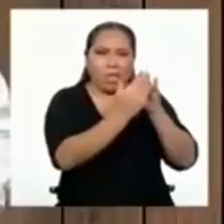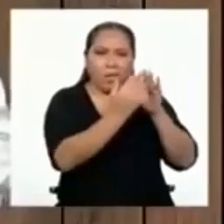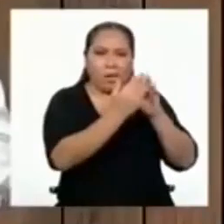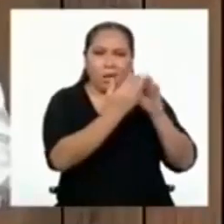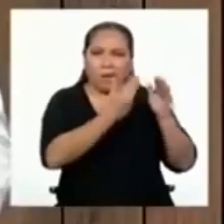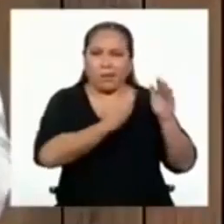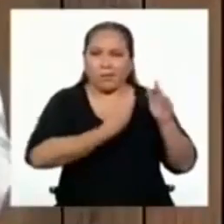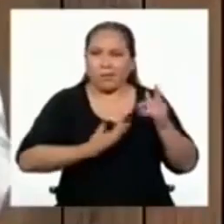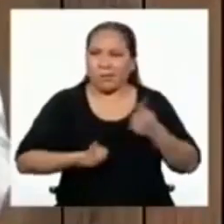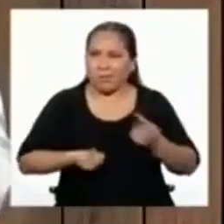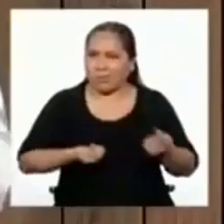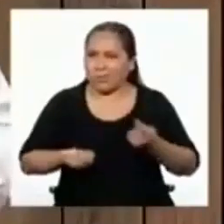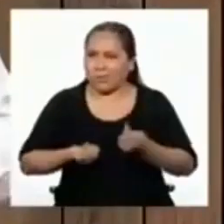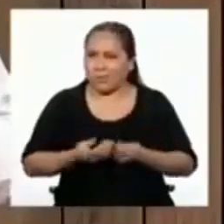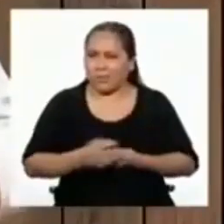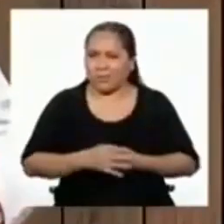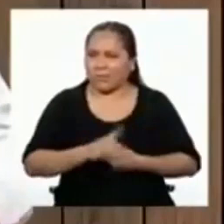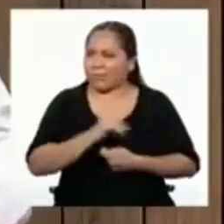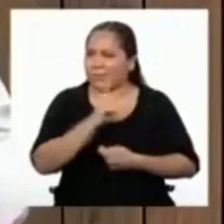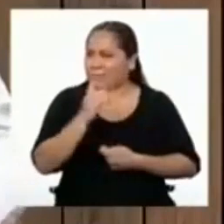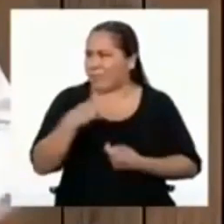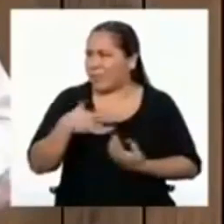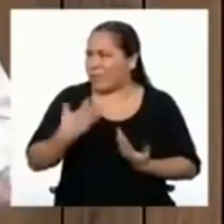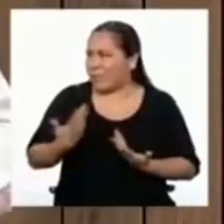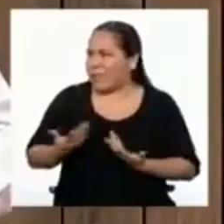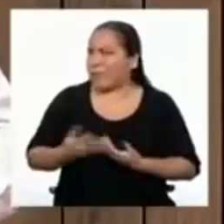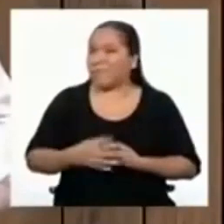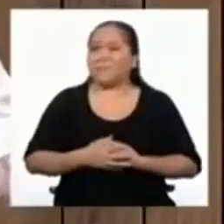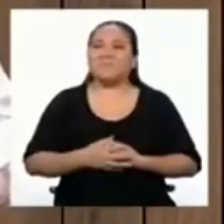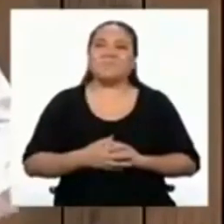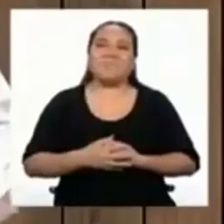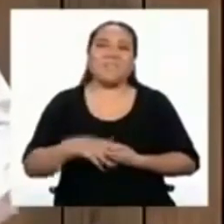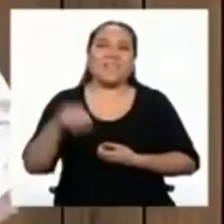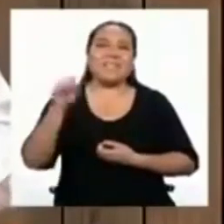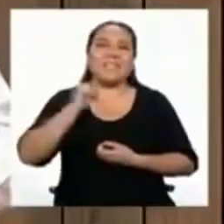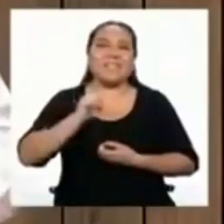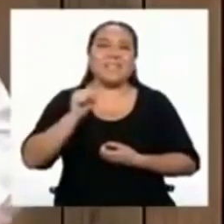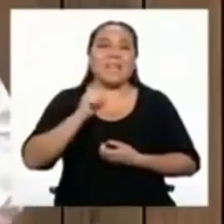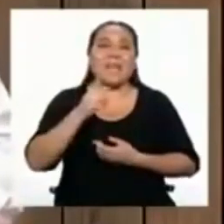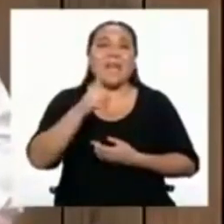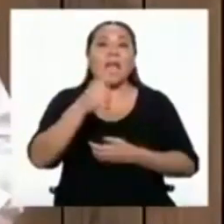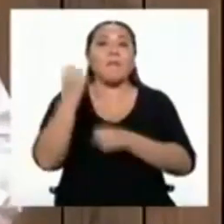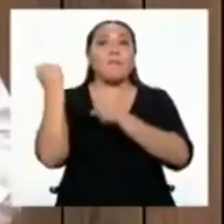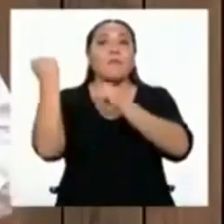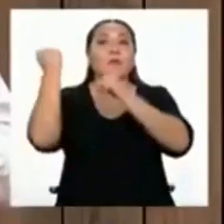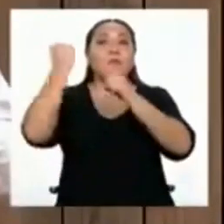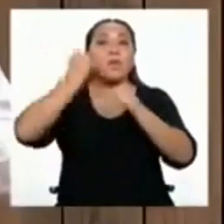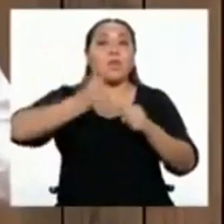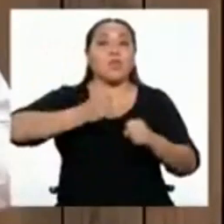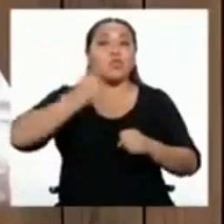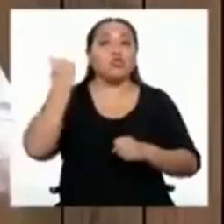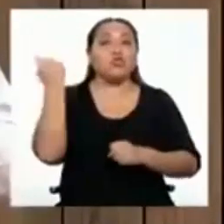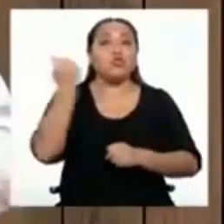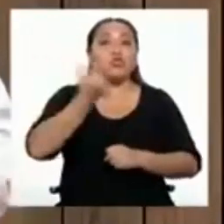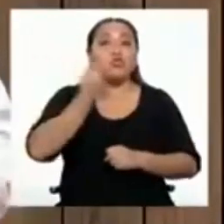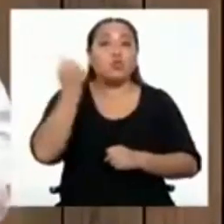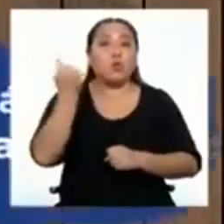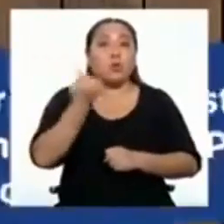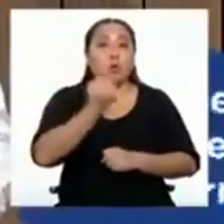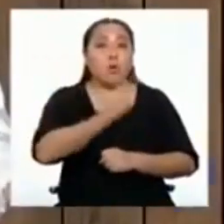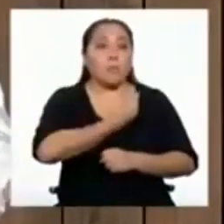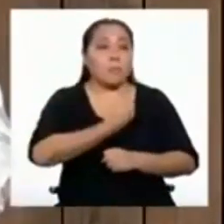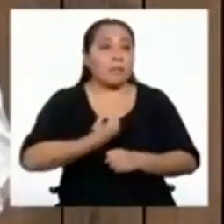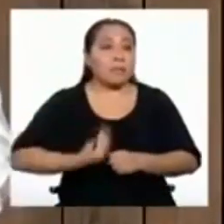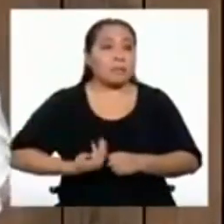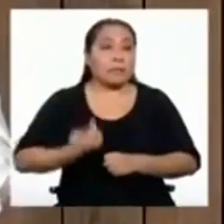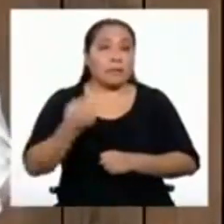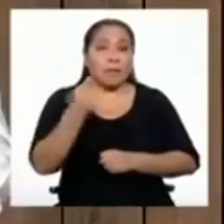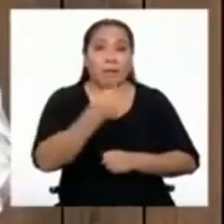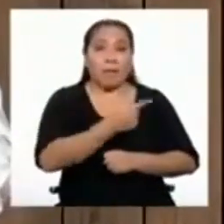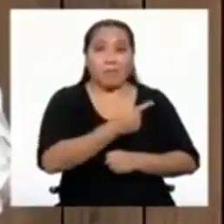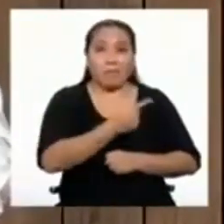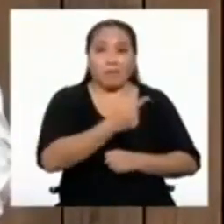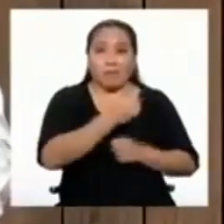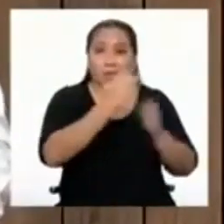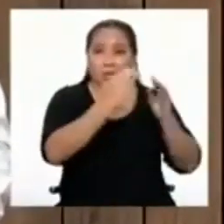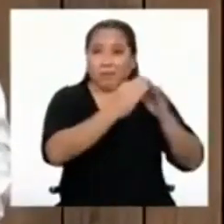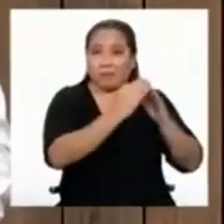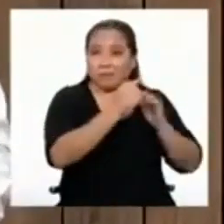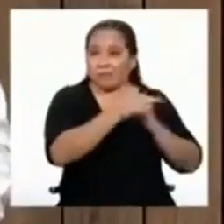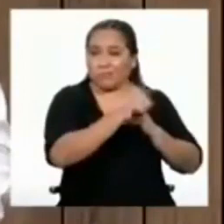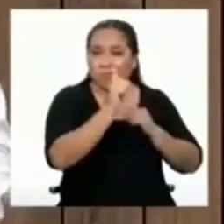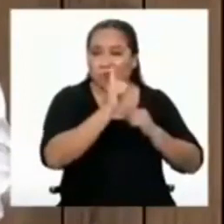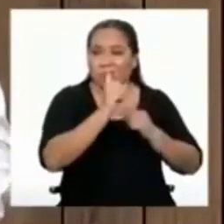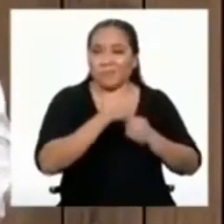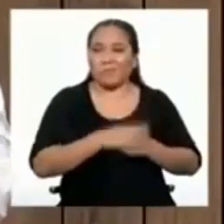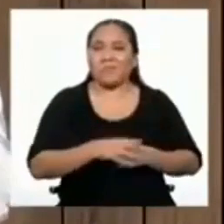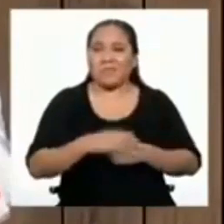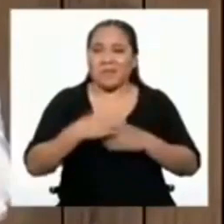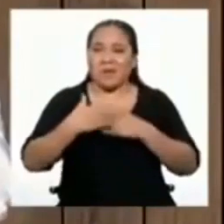ahí va la cosa, aunque en realidad el poder no solo está en el presidente y en el Palacio de Gobierno, pero eso te lo